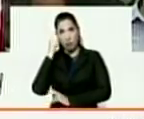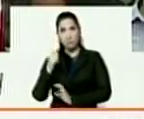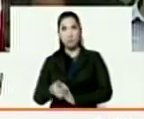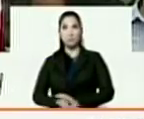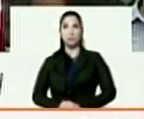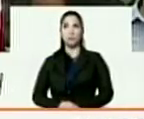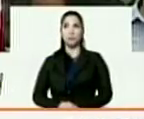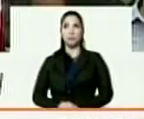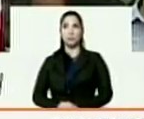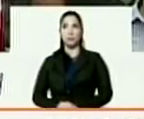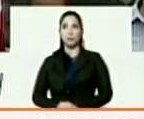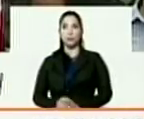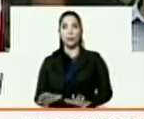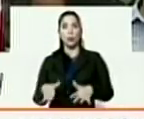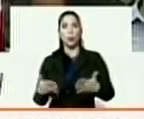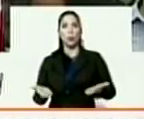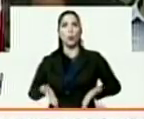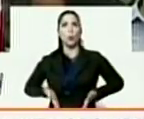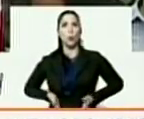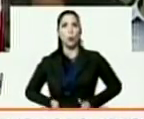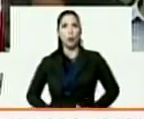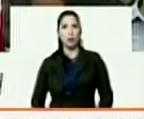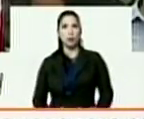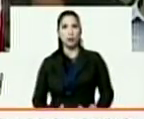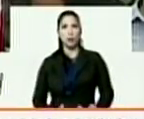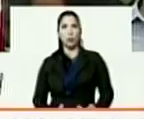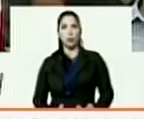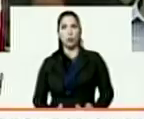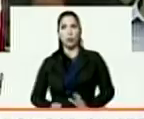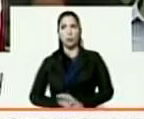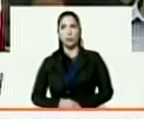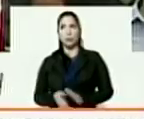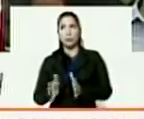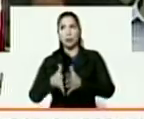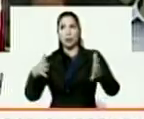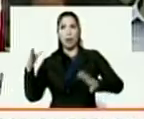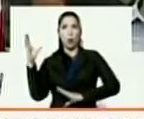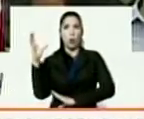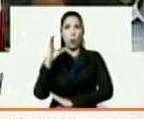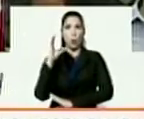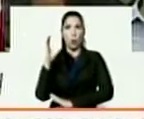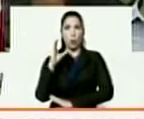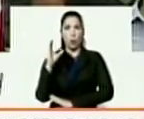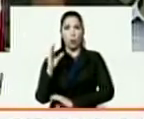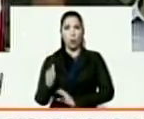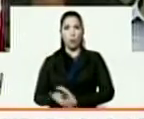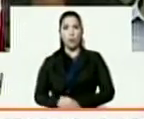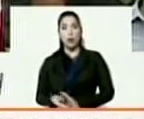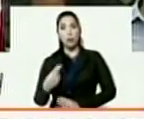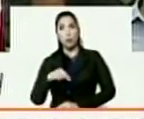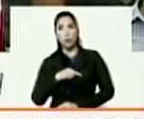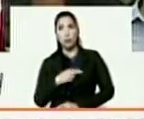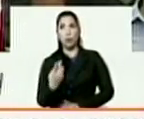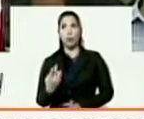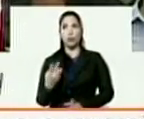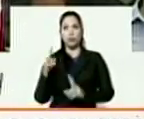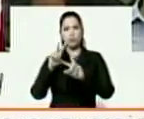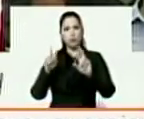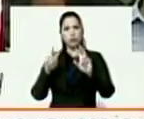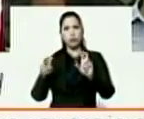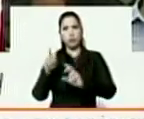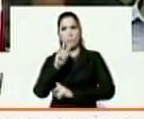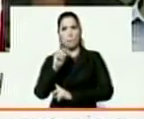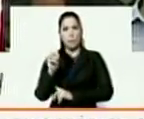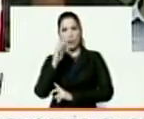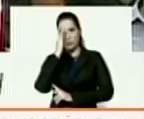cuando nació la gran colombia donde nació la gran colombia luego vamos al 20 de febrero la